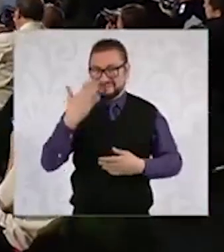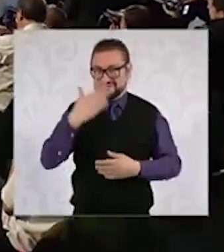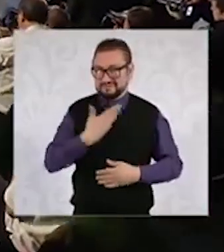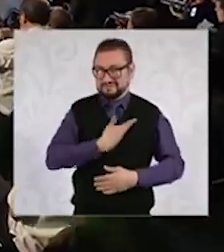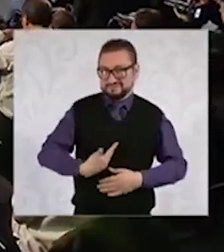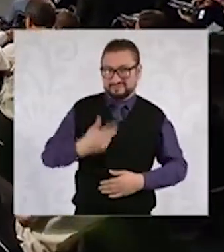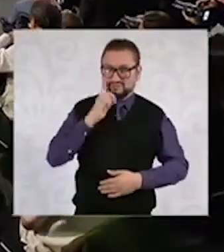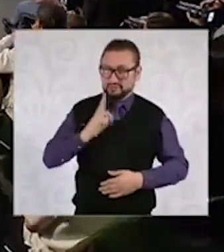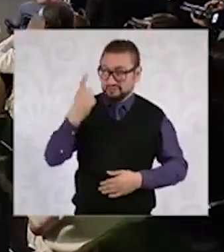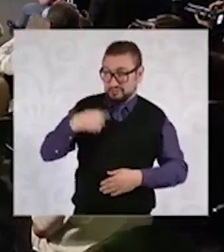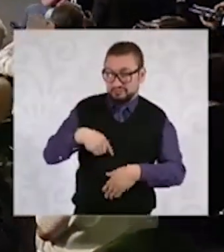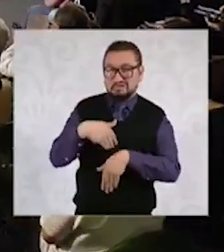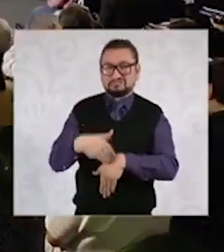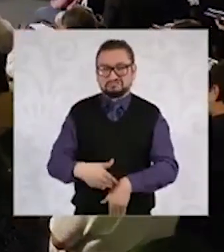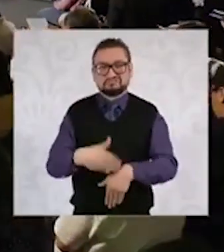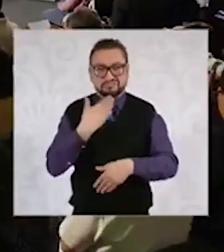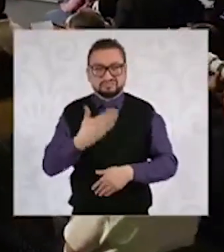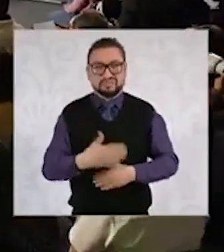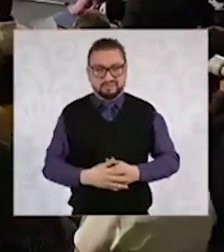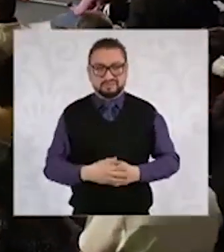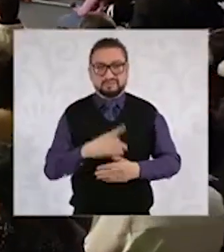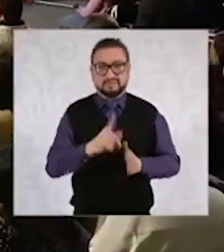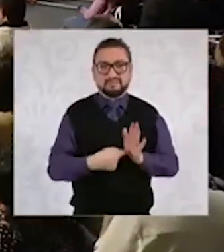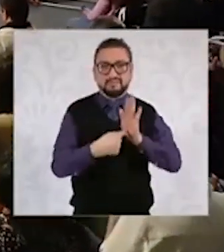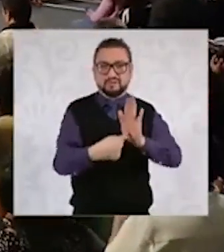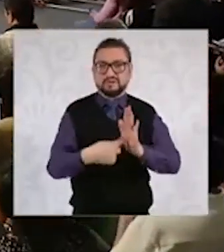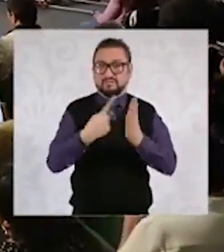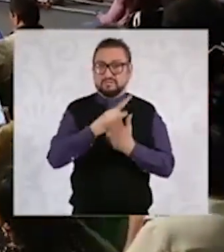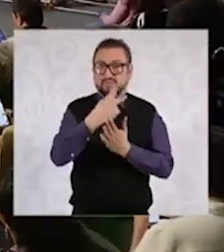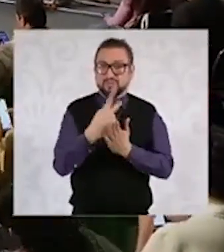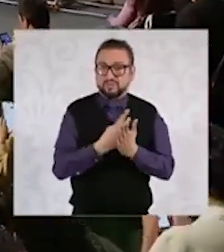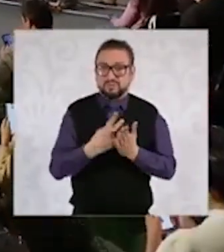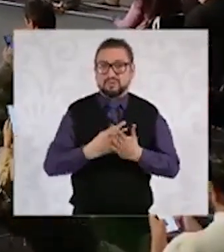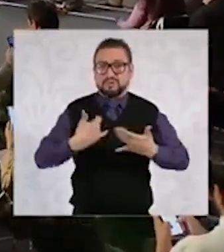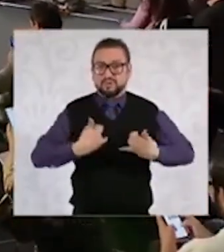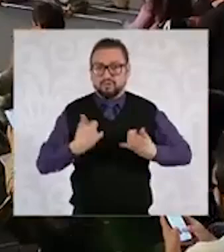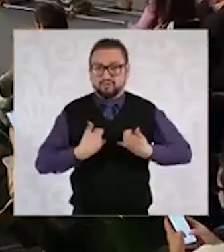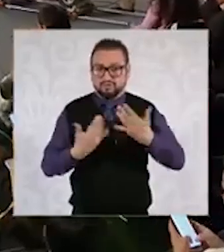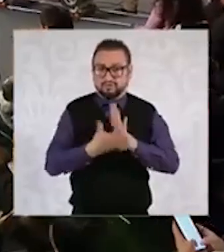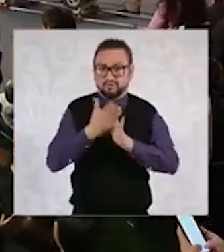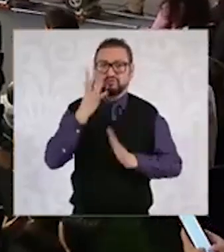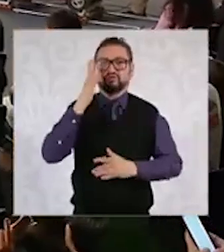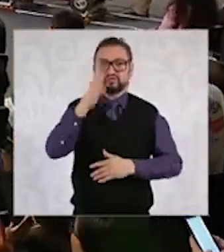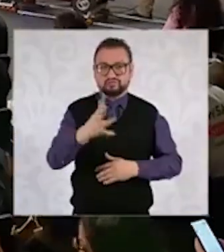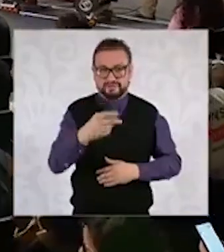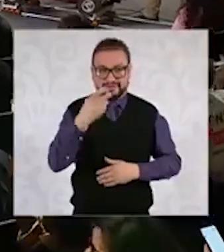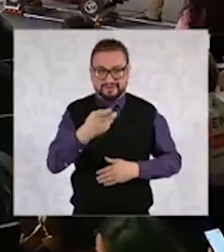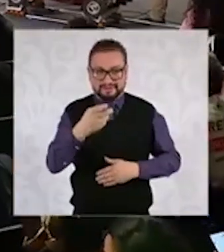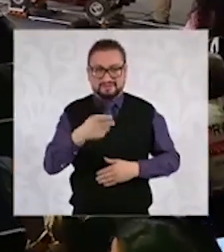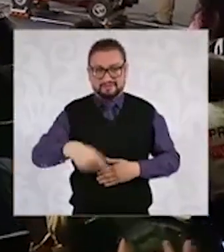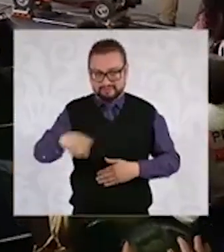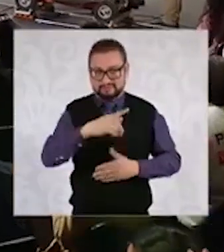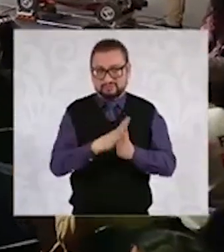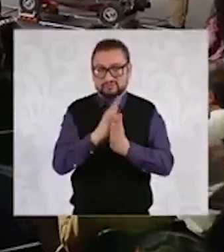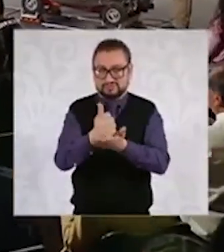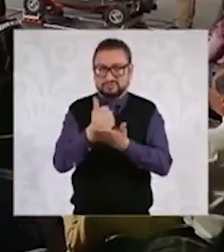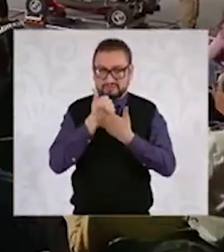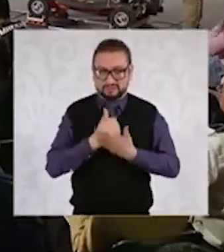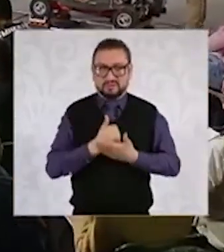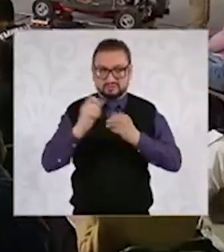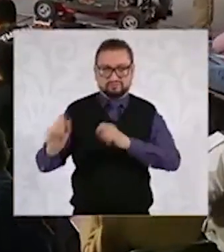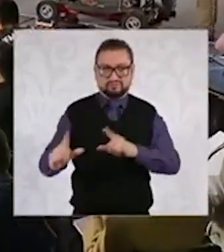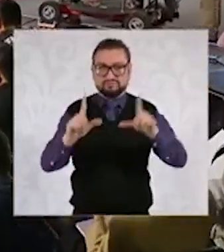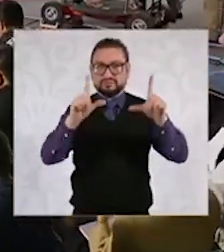mujeres entre 18 y 19 años herramientas y experiencias para mejorar sus oportunidades de inserción en el mercado